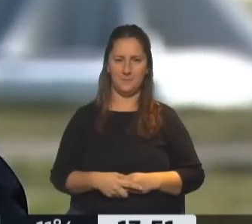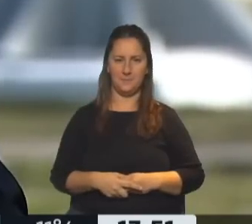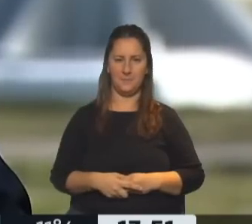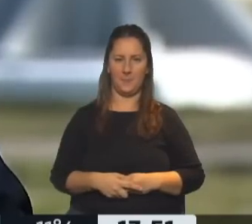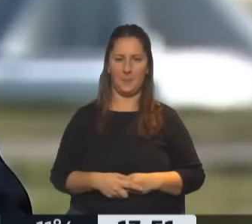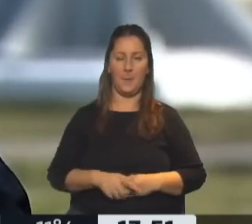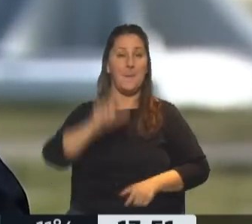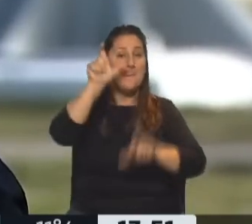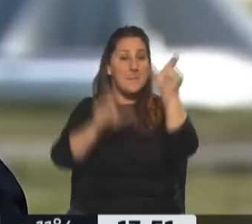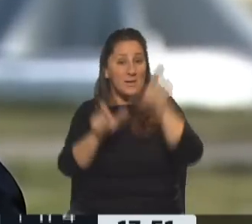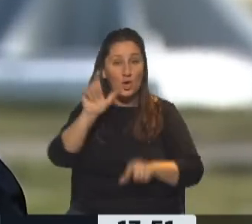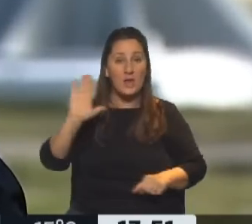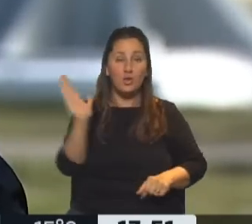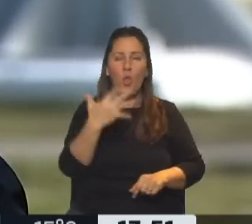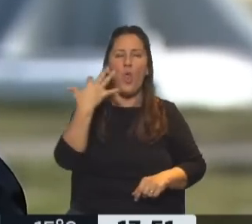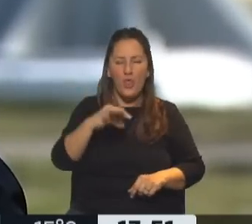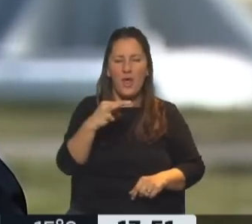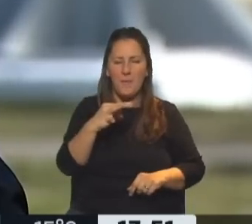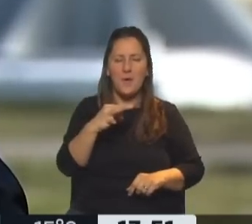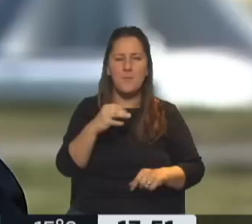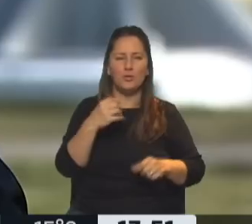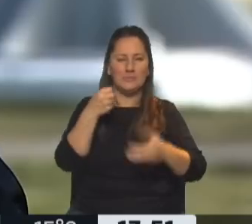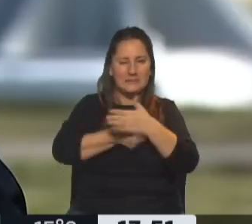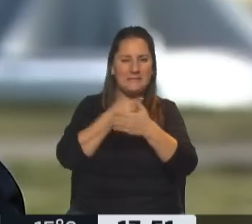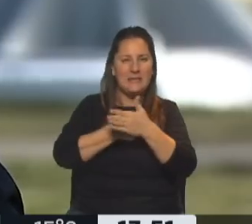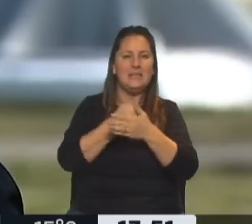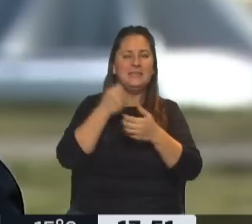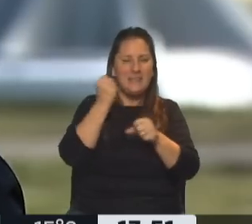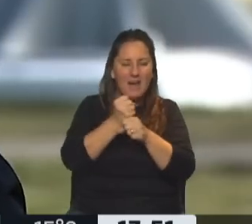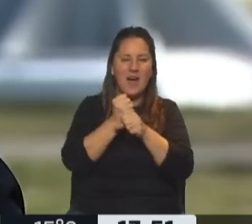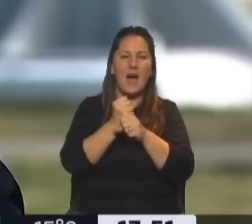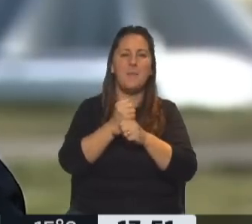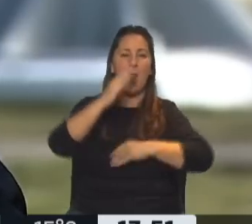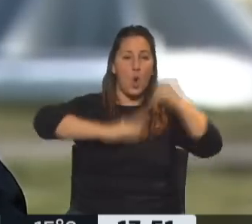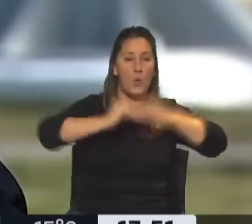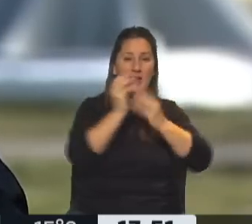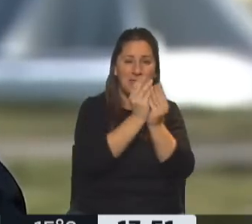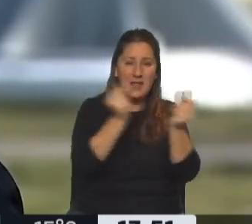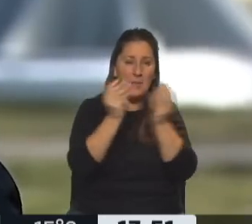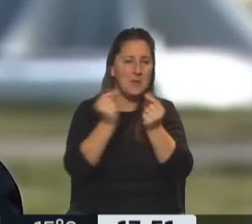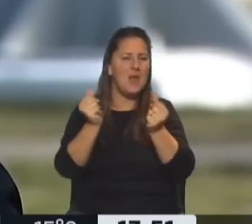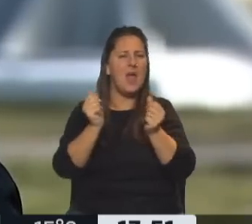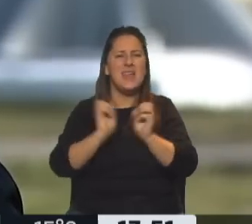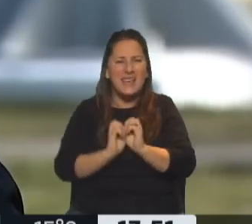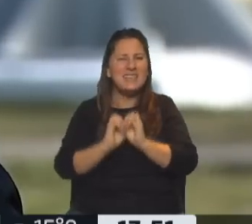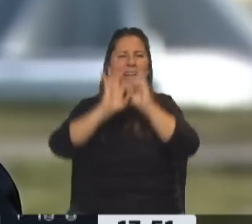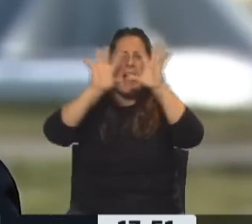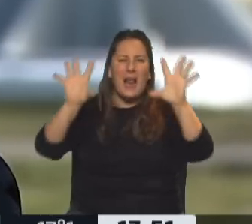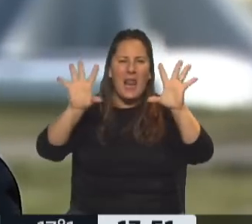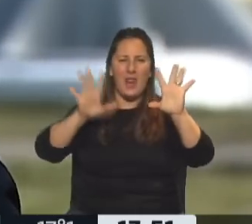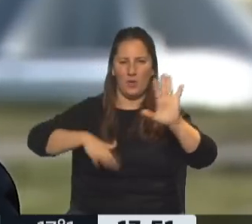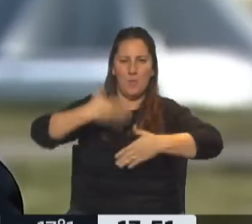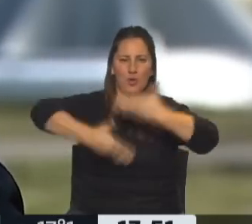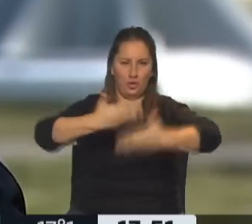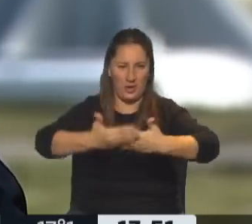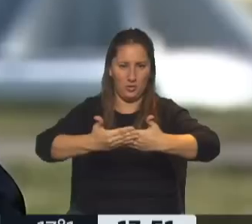Y todos tenemos que trabajar para que estas obras se concreten, que se hagan con la total transparencia que hacen falta y